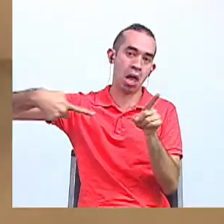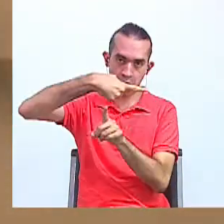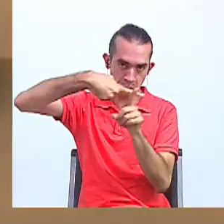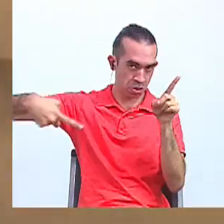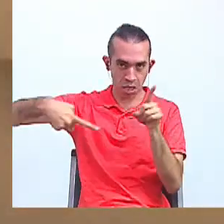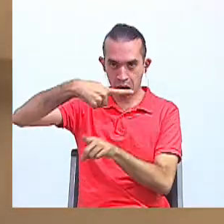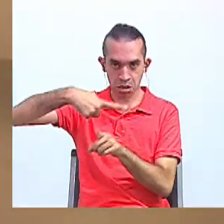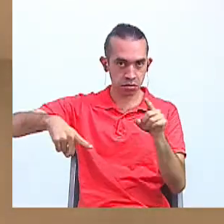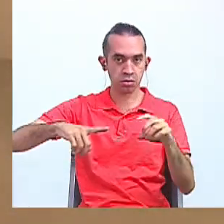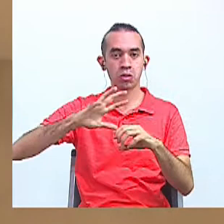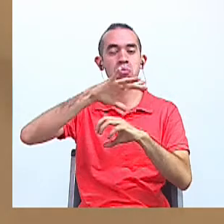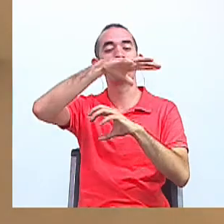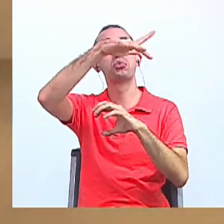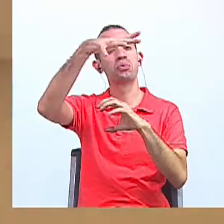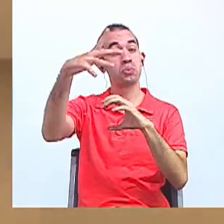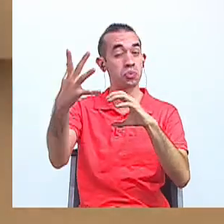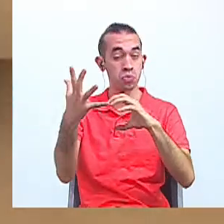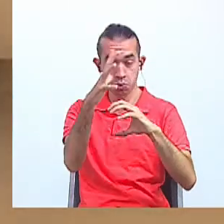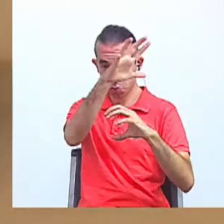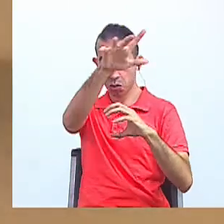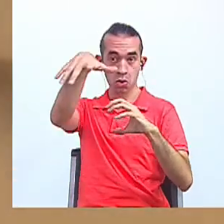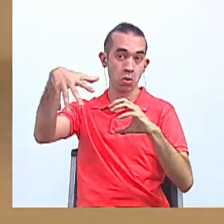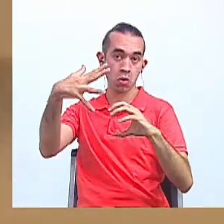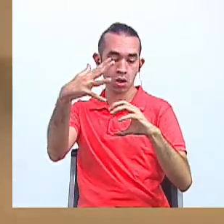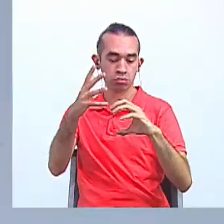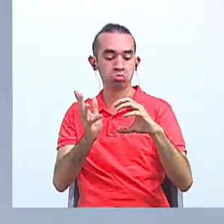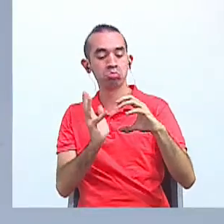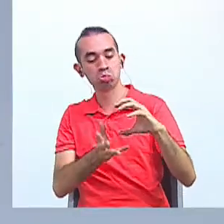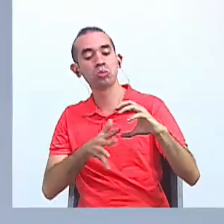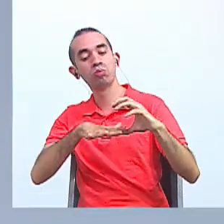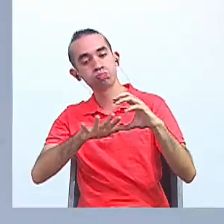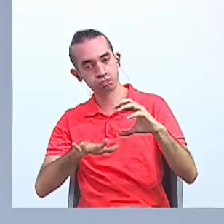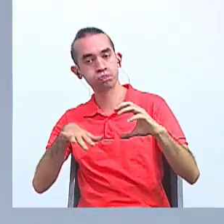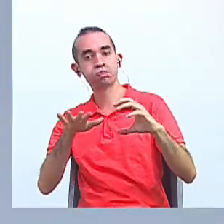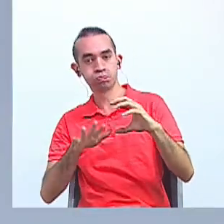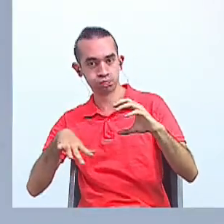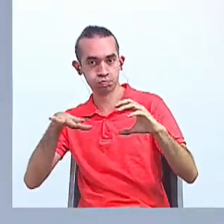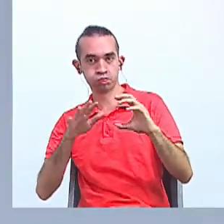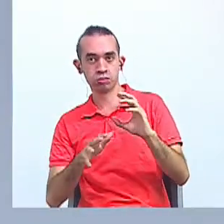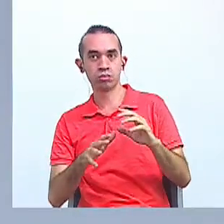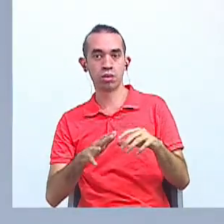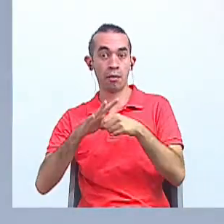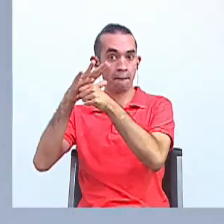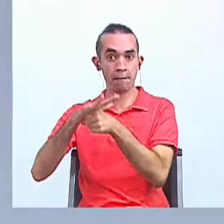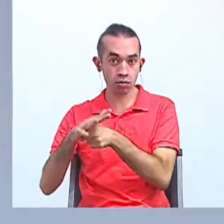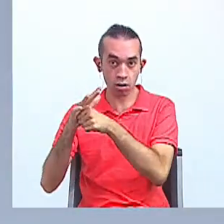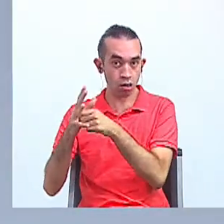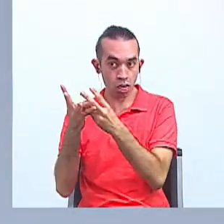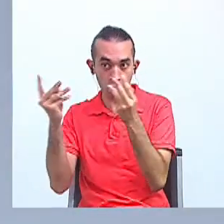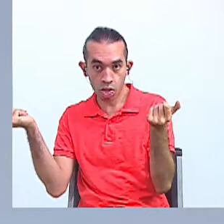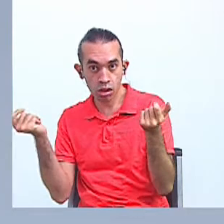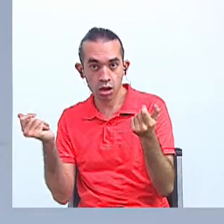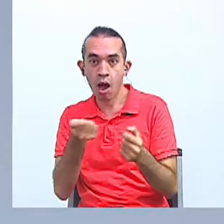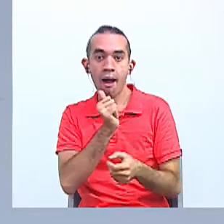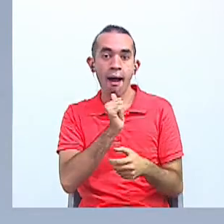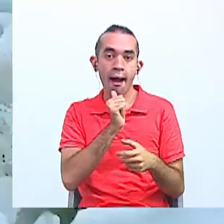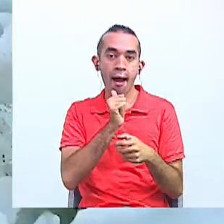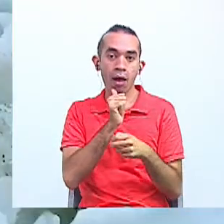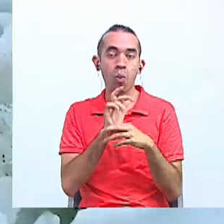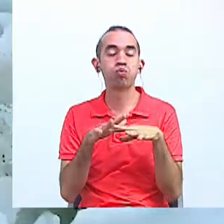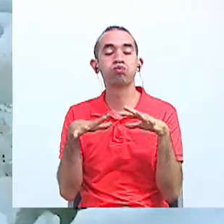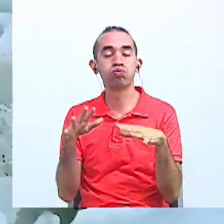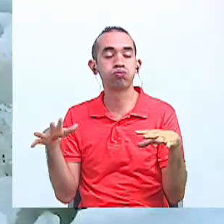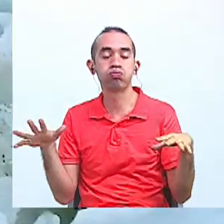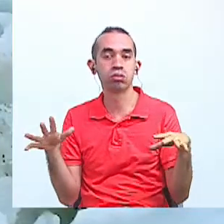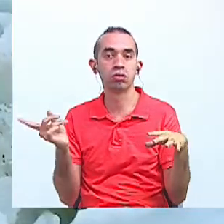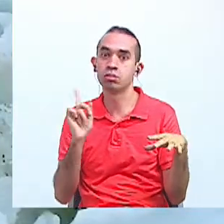cantidad suficiente de vapor para evitar que hierva más agua. Pero sin presión atmosférica, el agua no seguiría siendo líquida. Lo